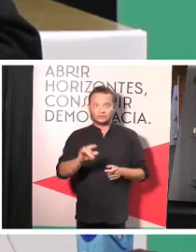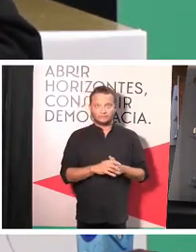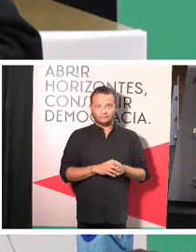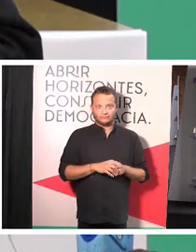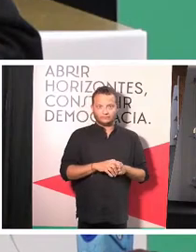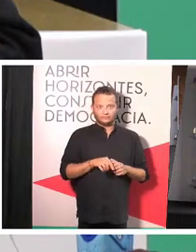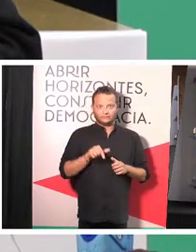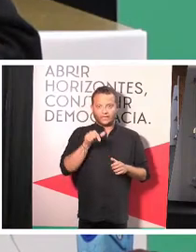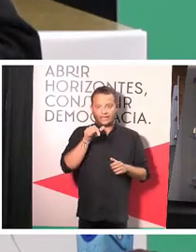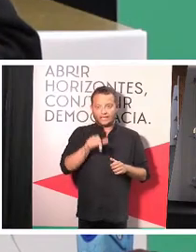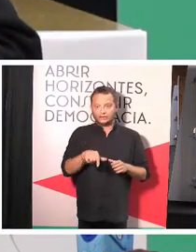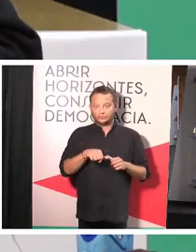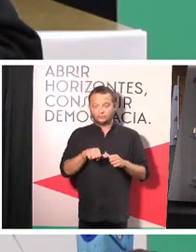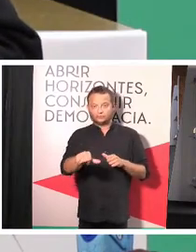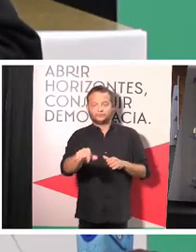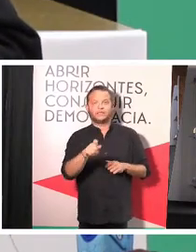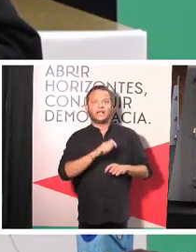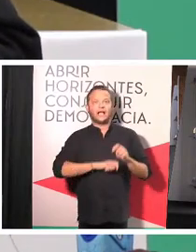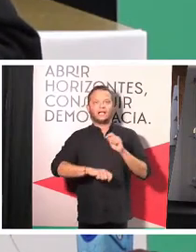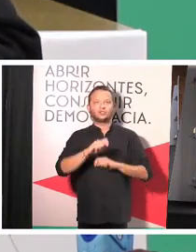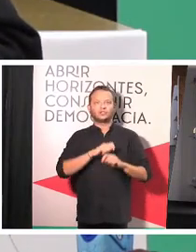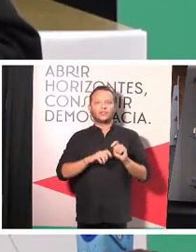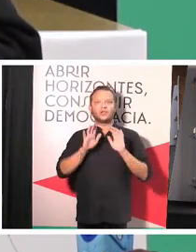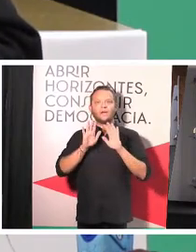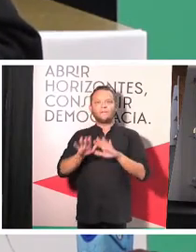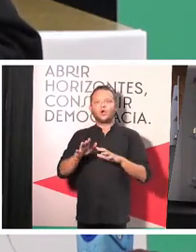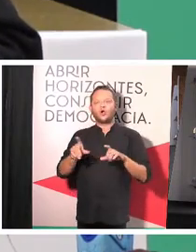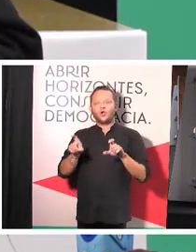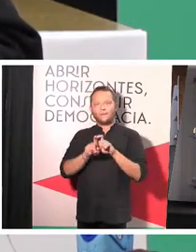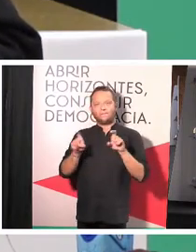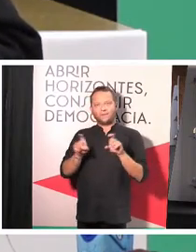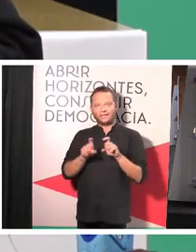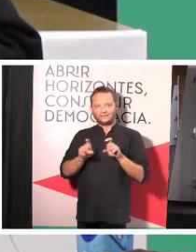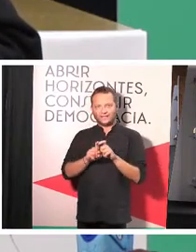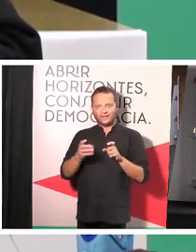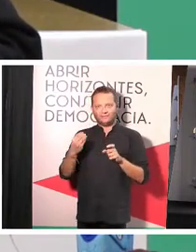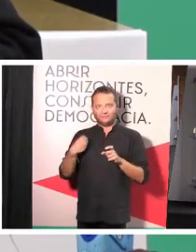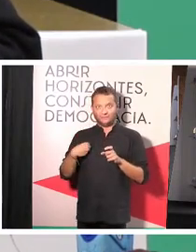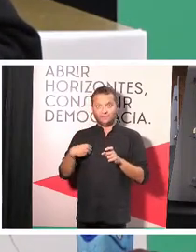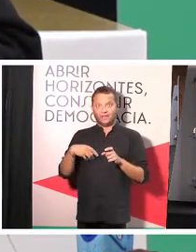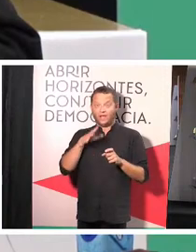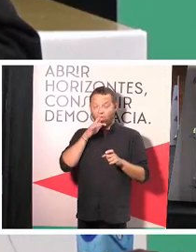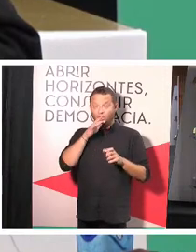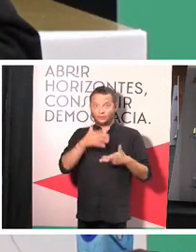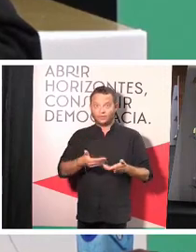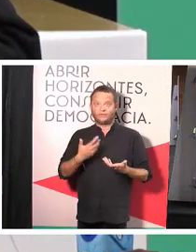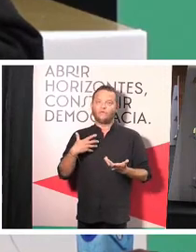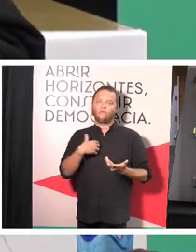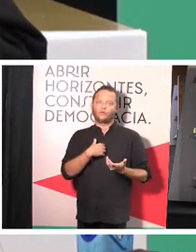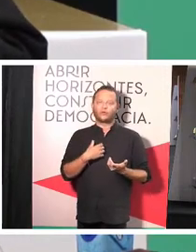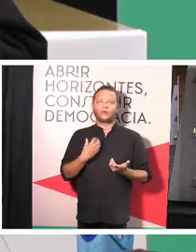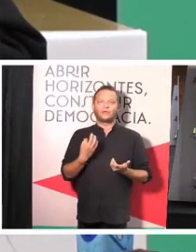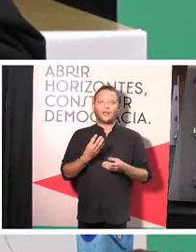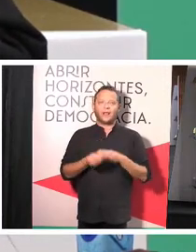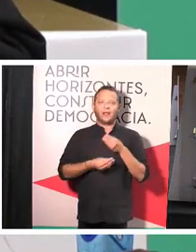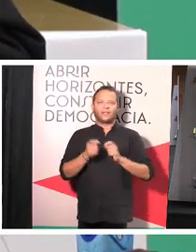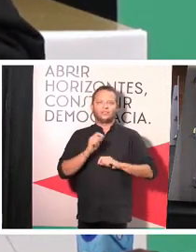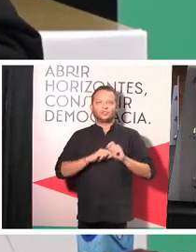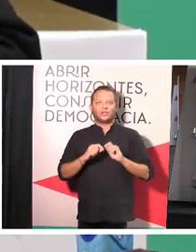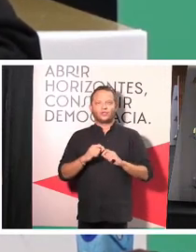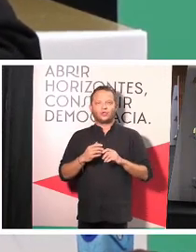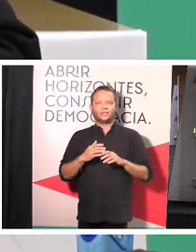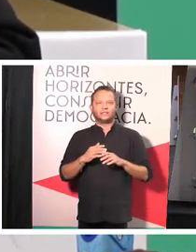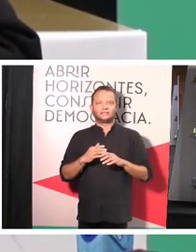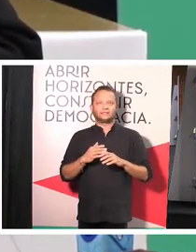Esto es lo que dará paso a las asociaciones pro-empresa que existen actualmente y que contaré también un poco la función que tienen y que han